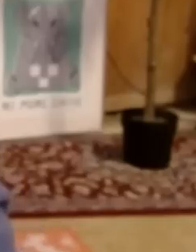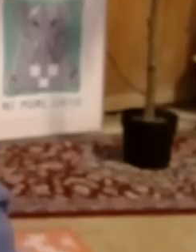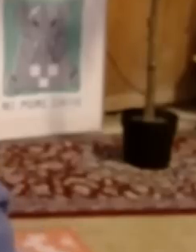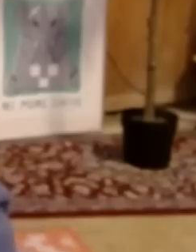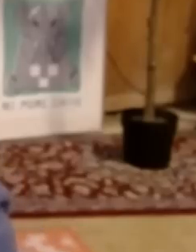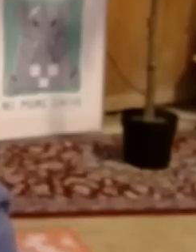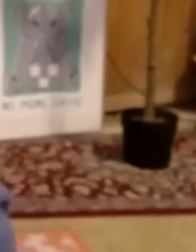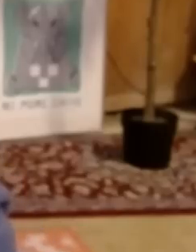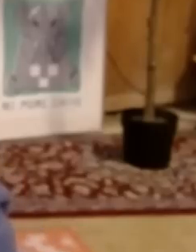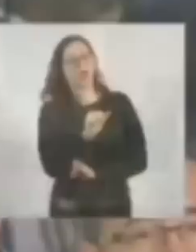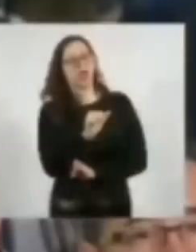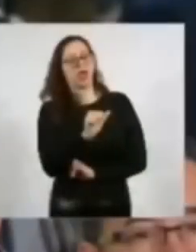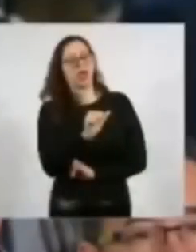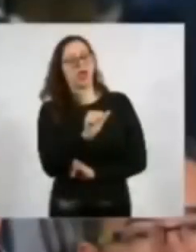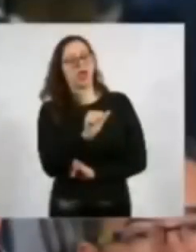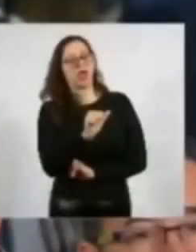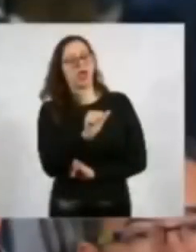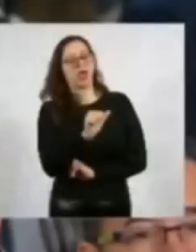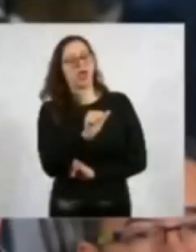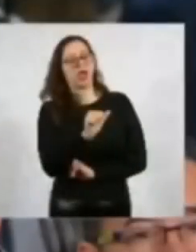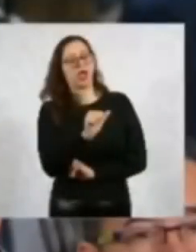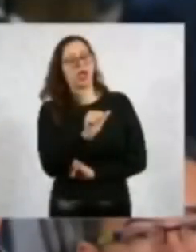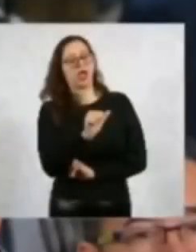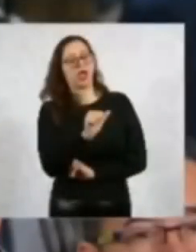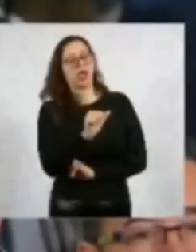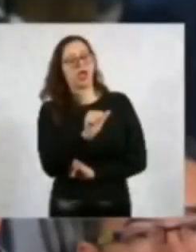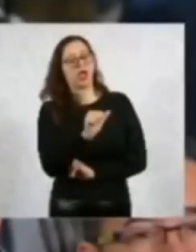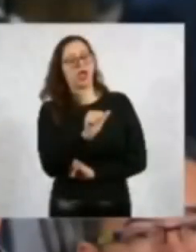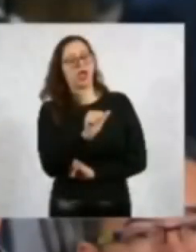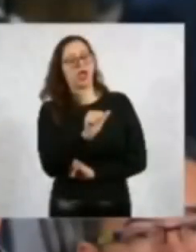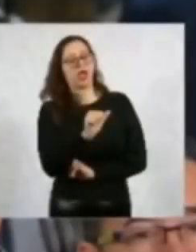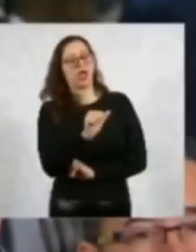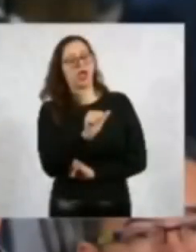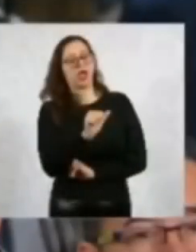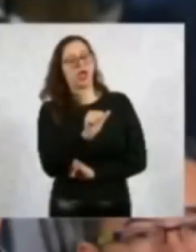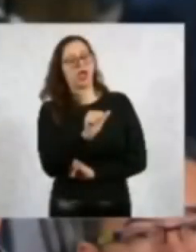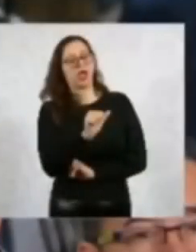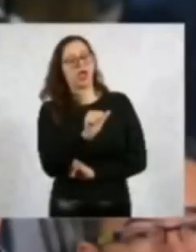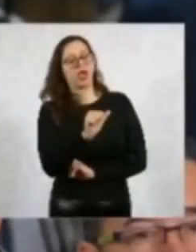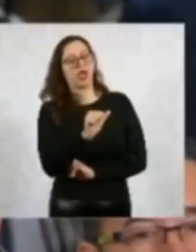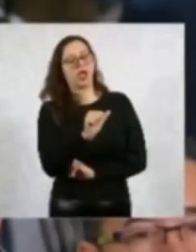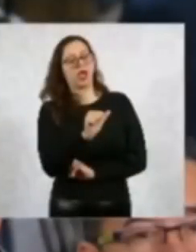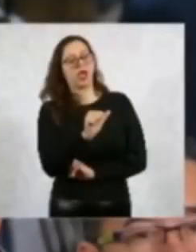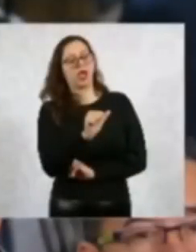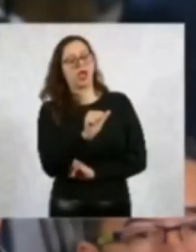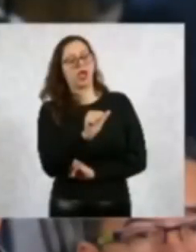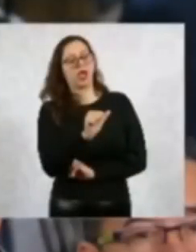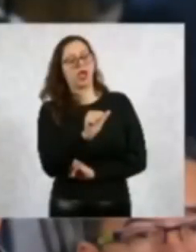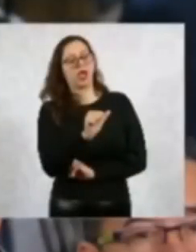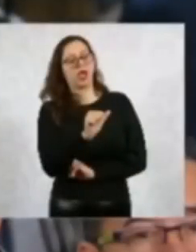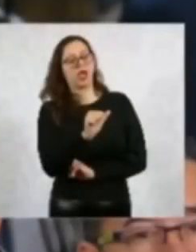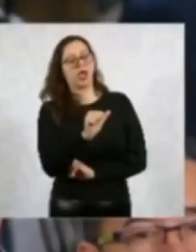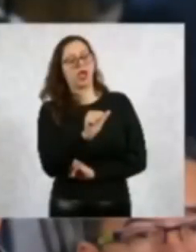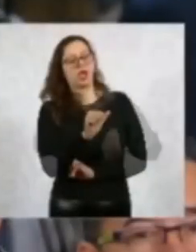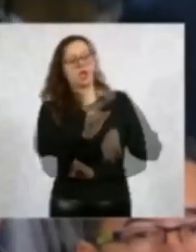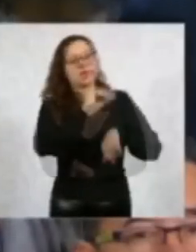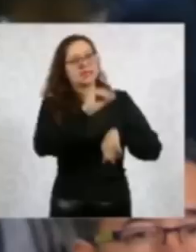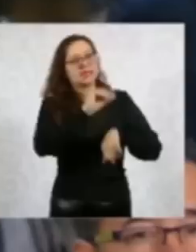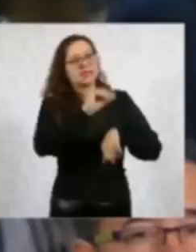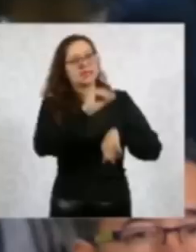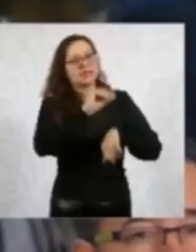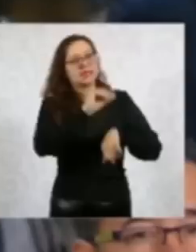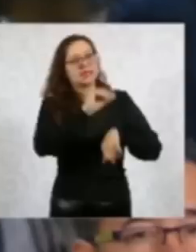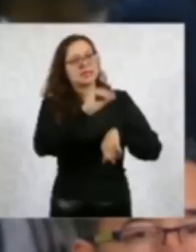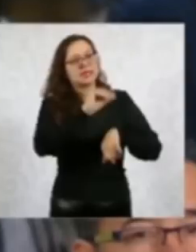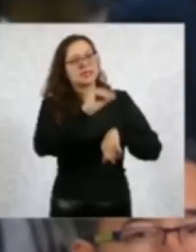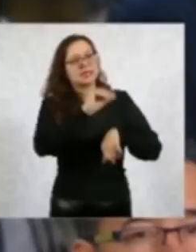haciendo referencia a ese nunca más del que le hablábamos en cuanto a el 2 de octubre de